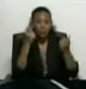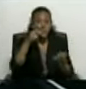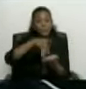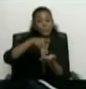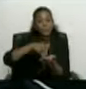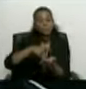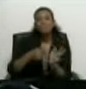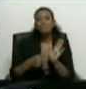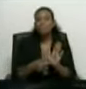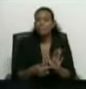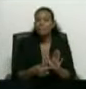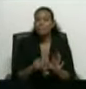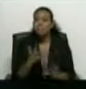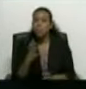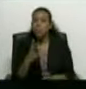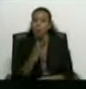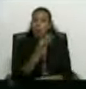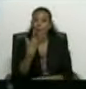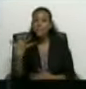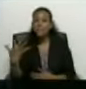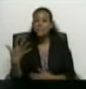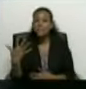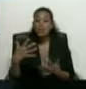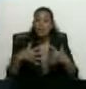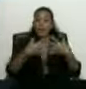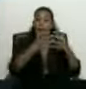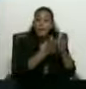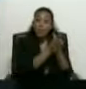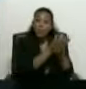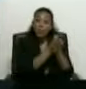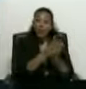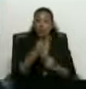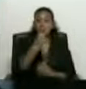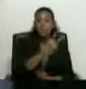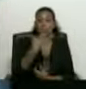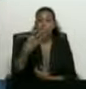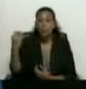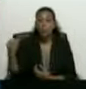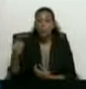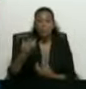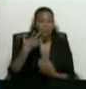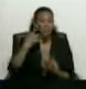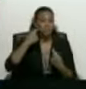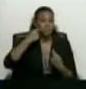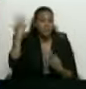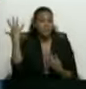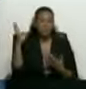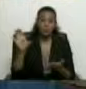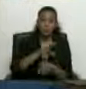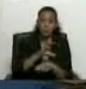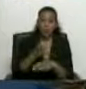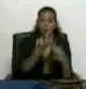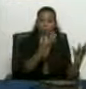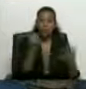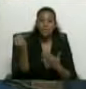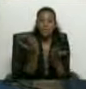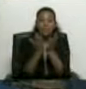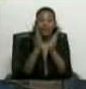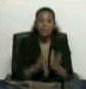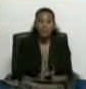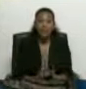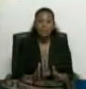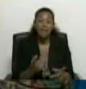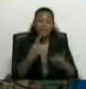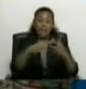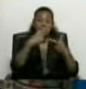participación, al menos 45 emprendedores, más de 250 artistas y 80 estudiantes de